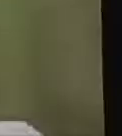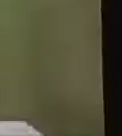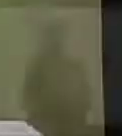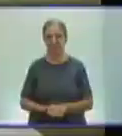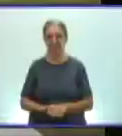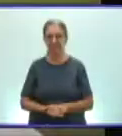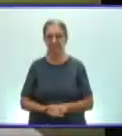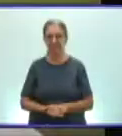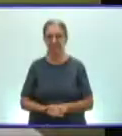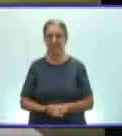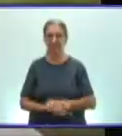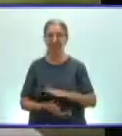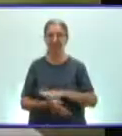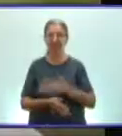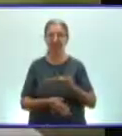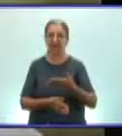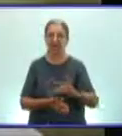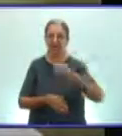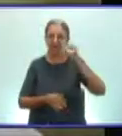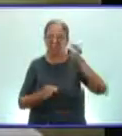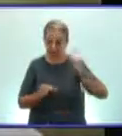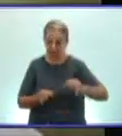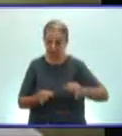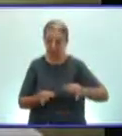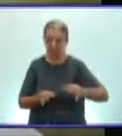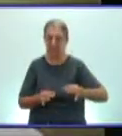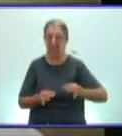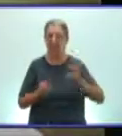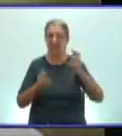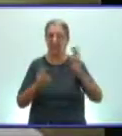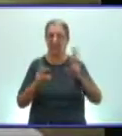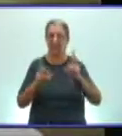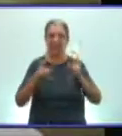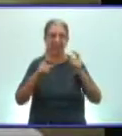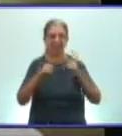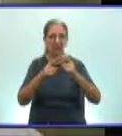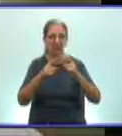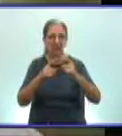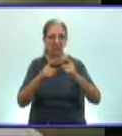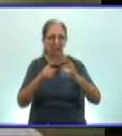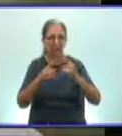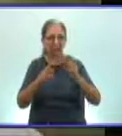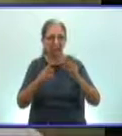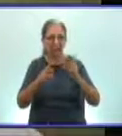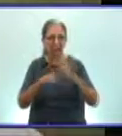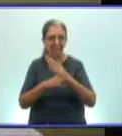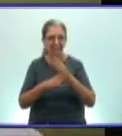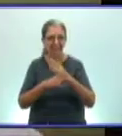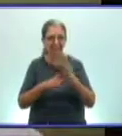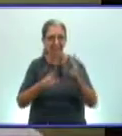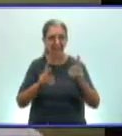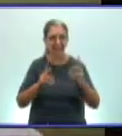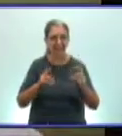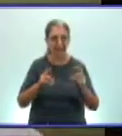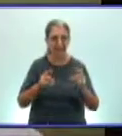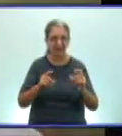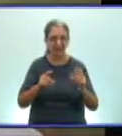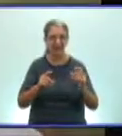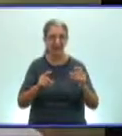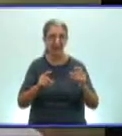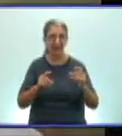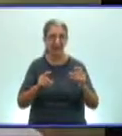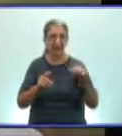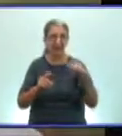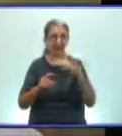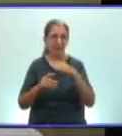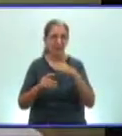Hasta el momento has podido calcular la media aritmética y determinar la moda en este ejercicio.